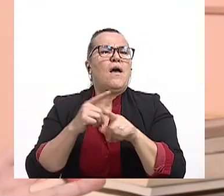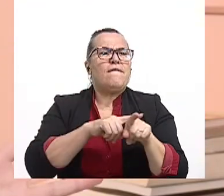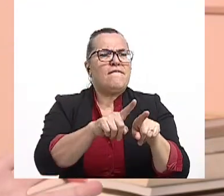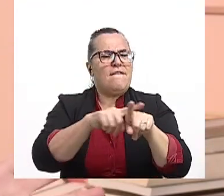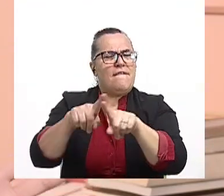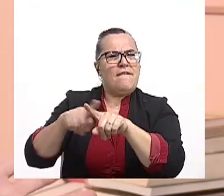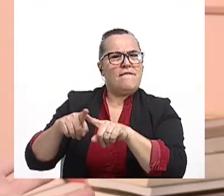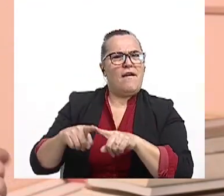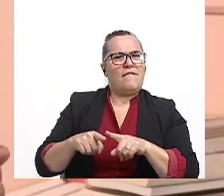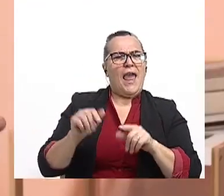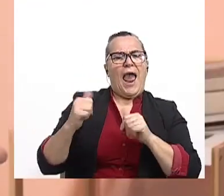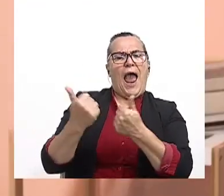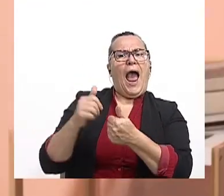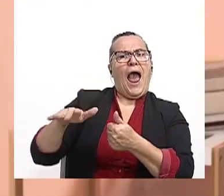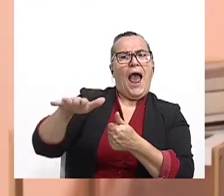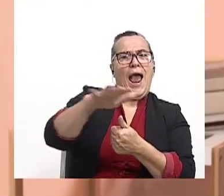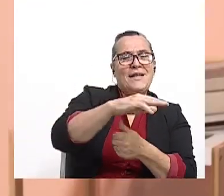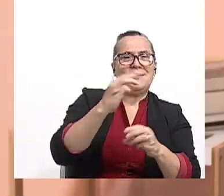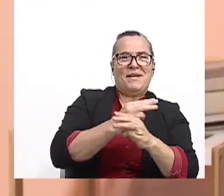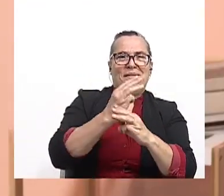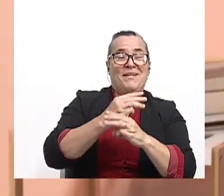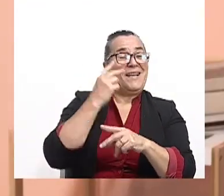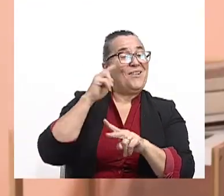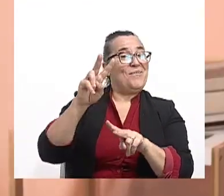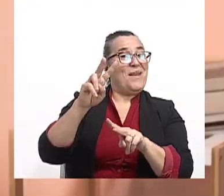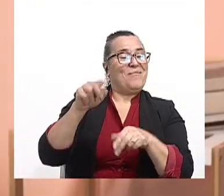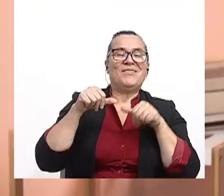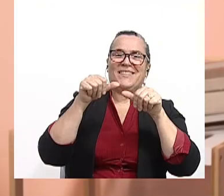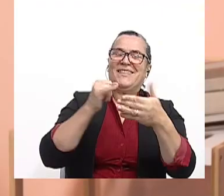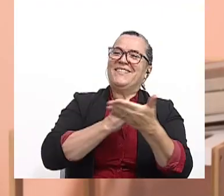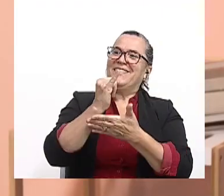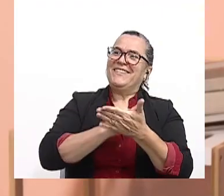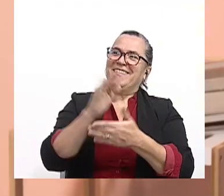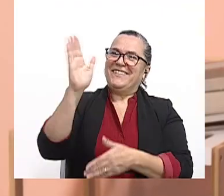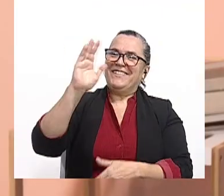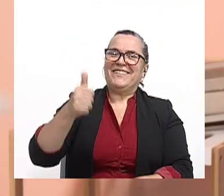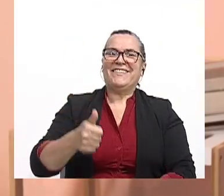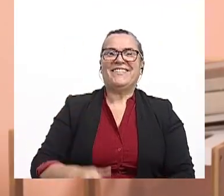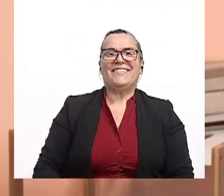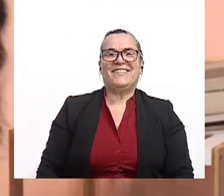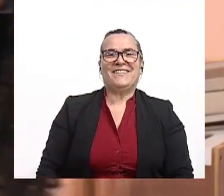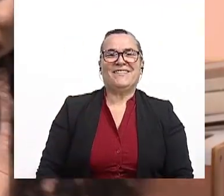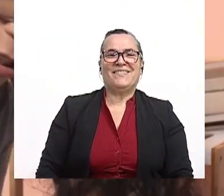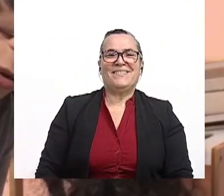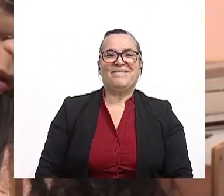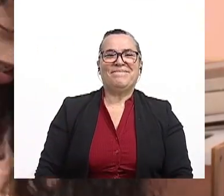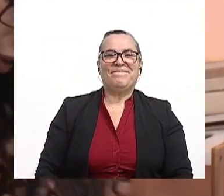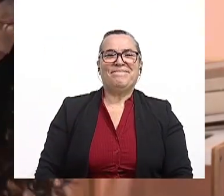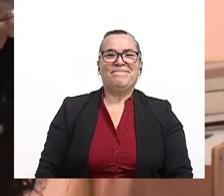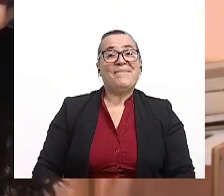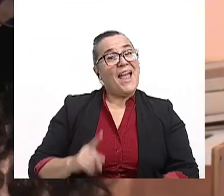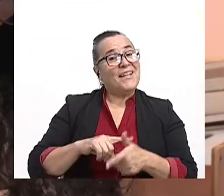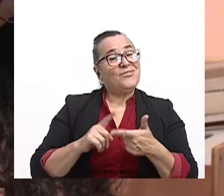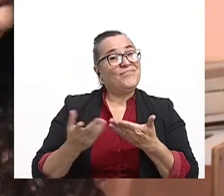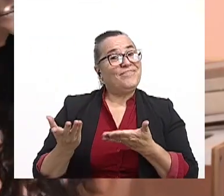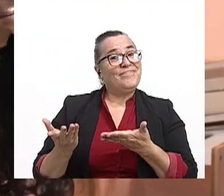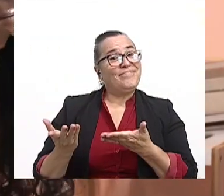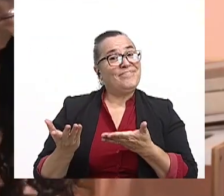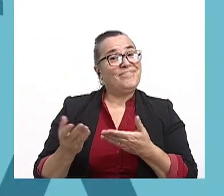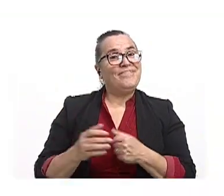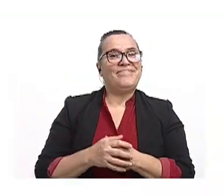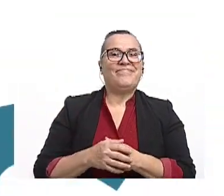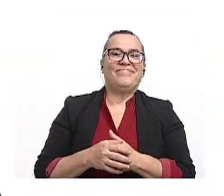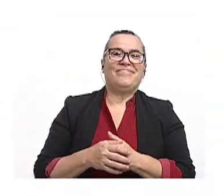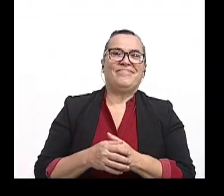las ramas de las matemáticas. Nos vemos, sigamos investigando. Entonces esto era M.